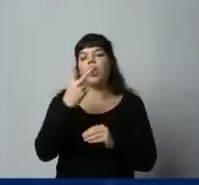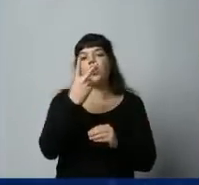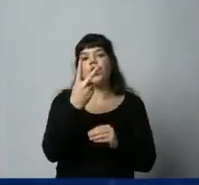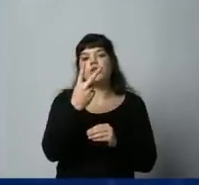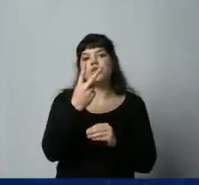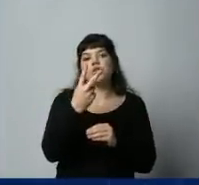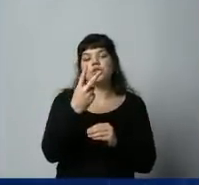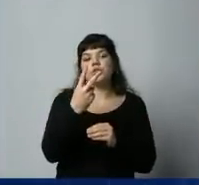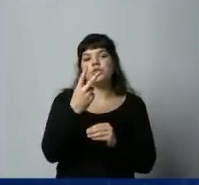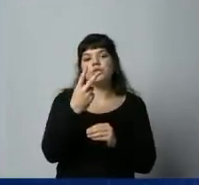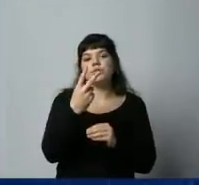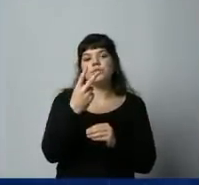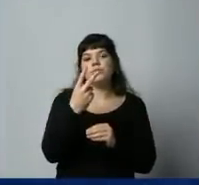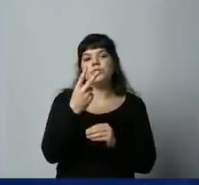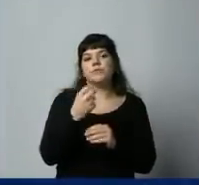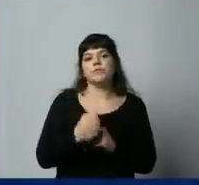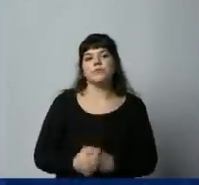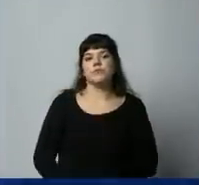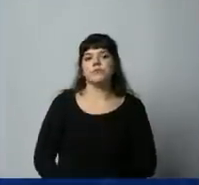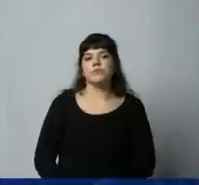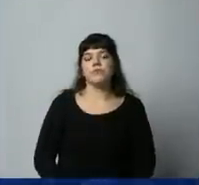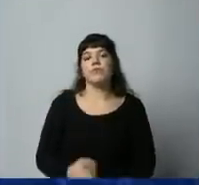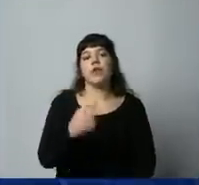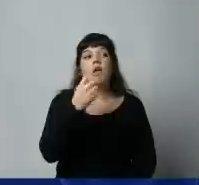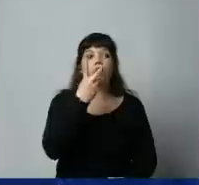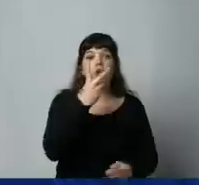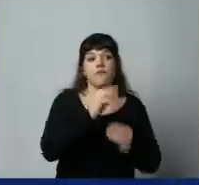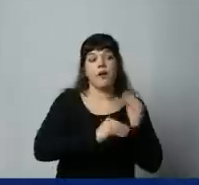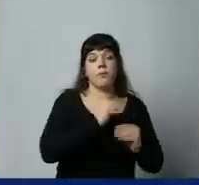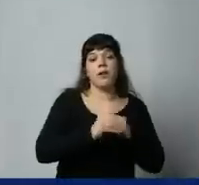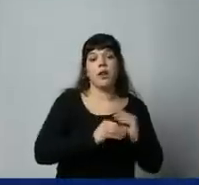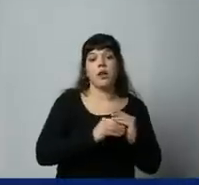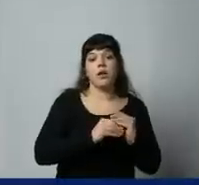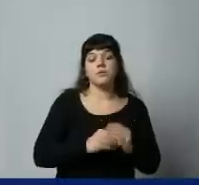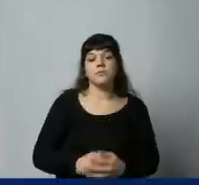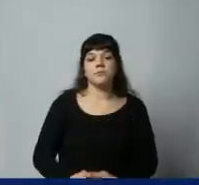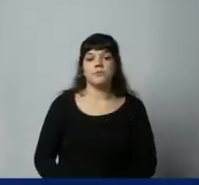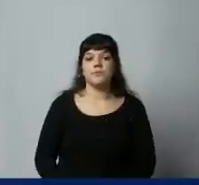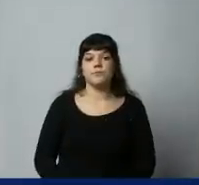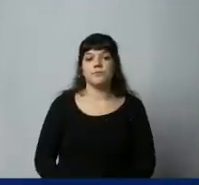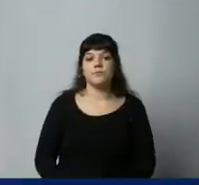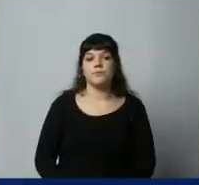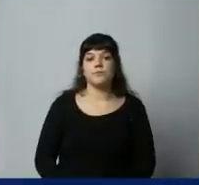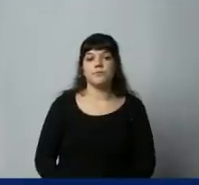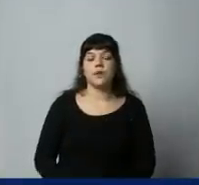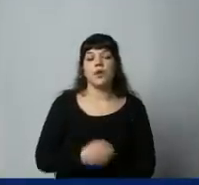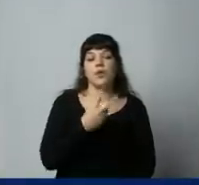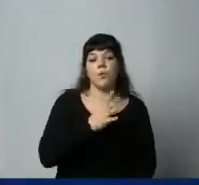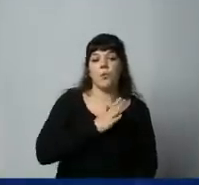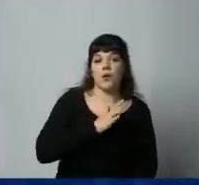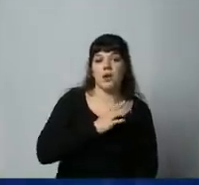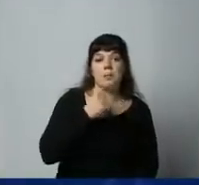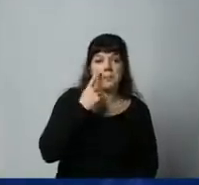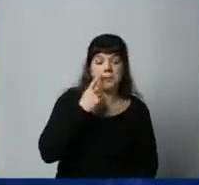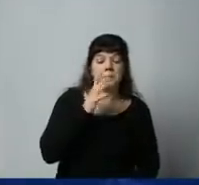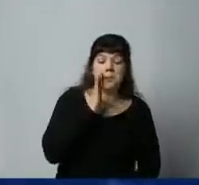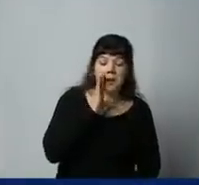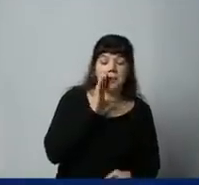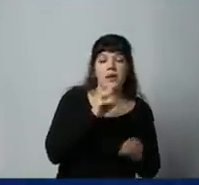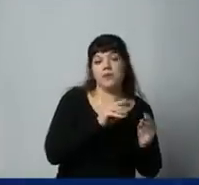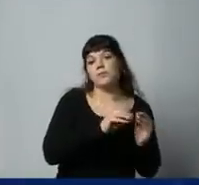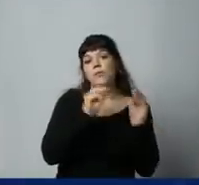de e de las familias dos mujeres madres Porque es para